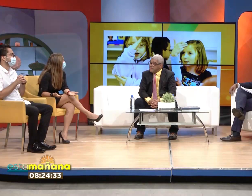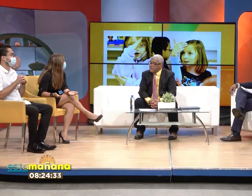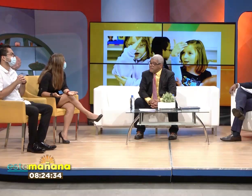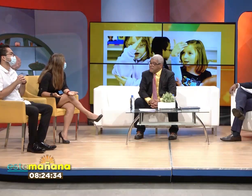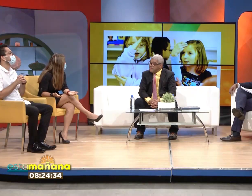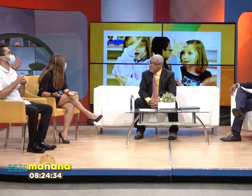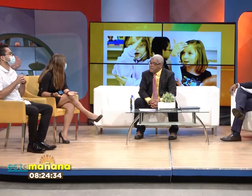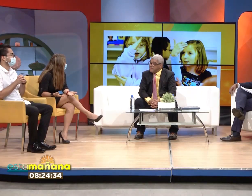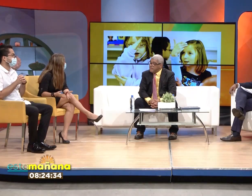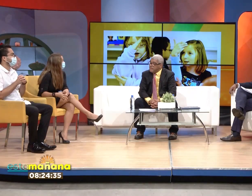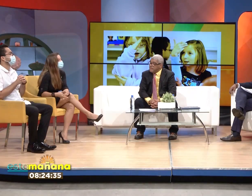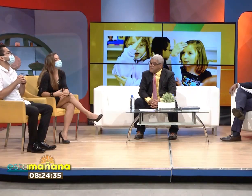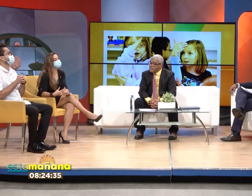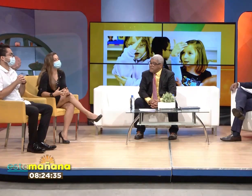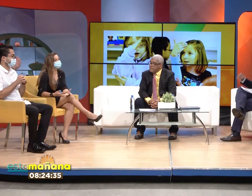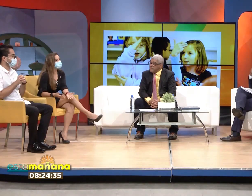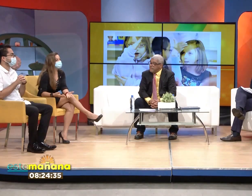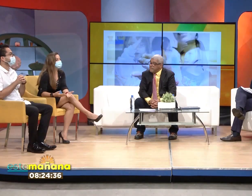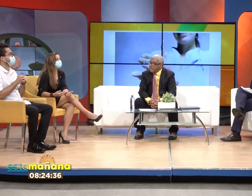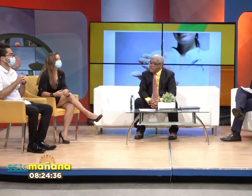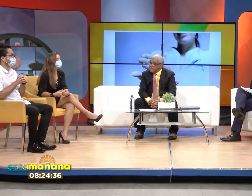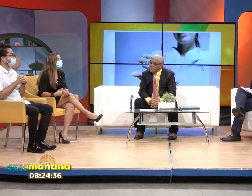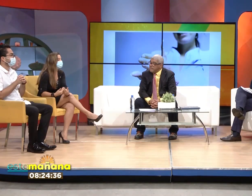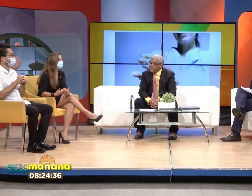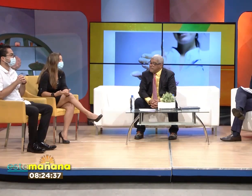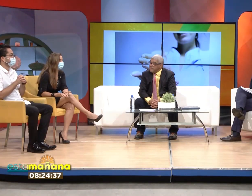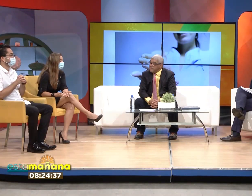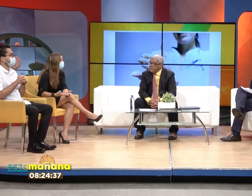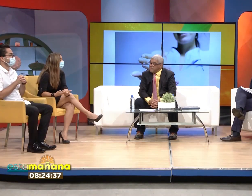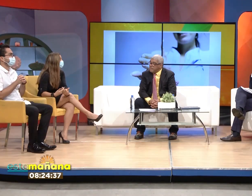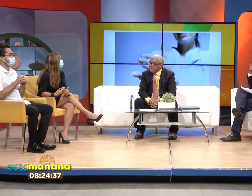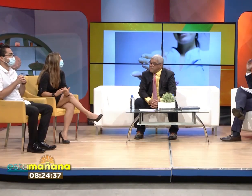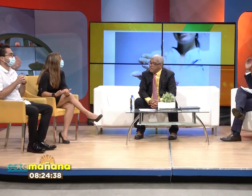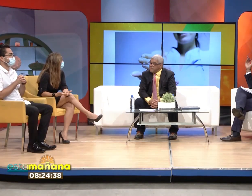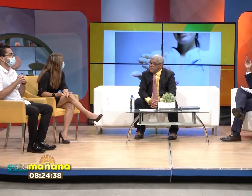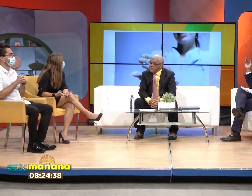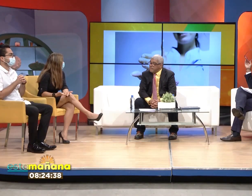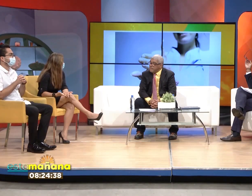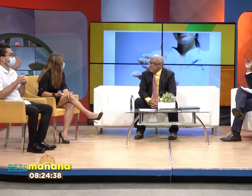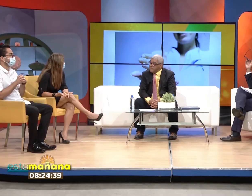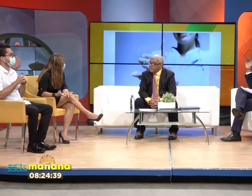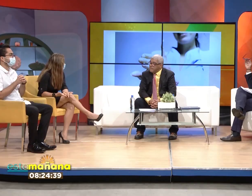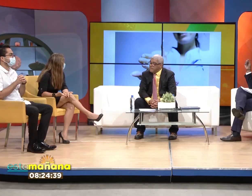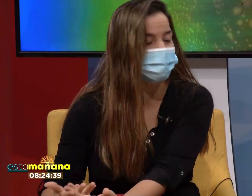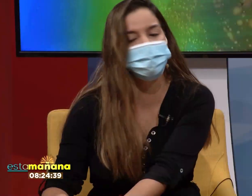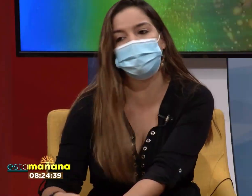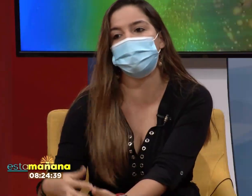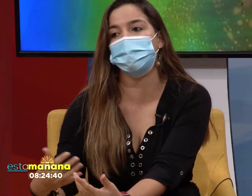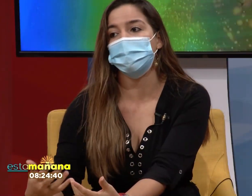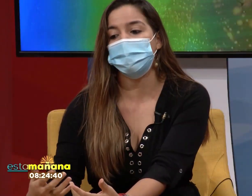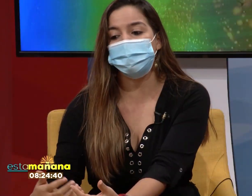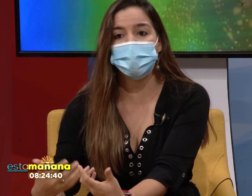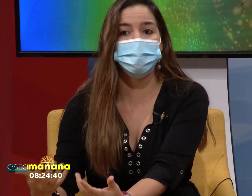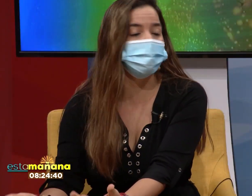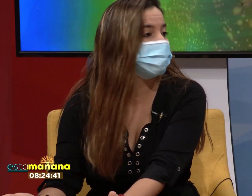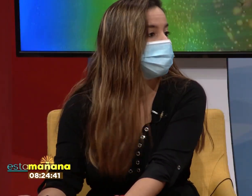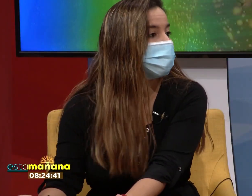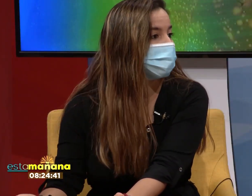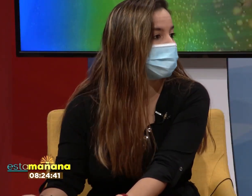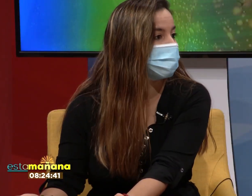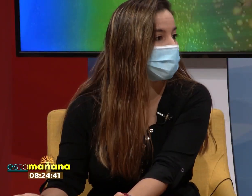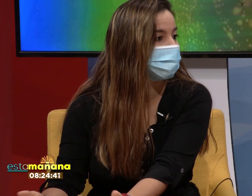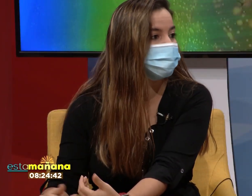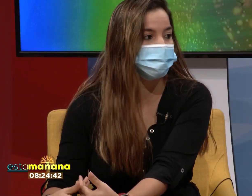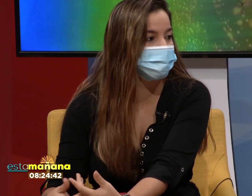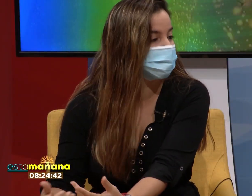diferentes estrategias que se están dando. Ya incluso tenemos experiencia de personas sordas que están en liceos regulares, es decir, que van a una